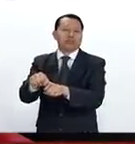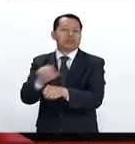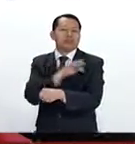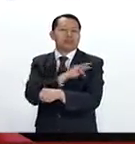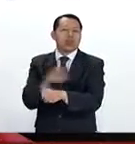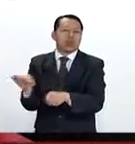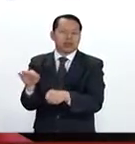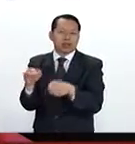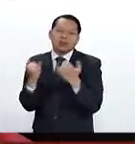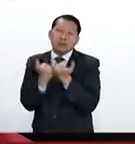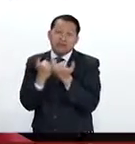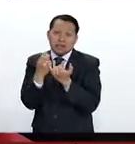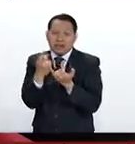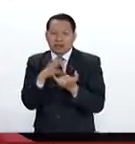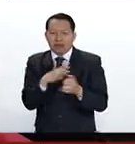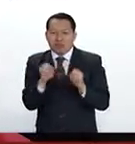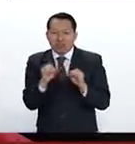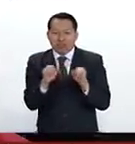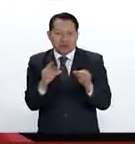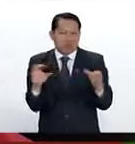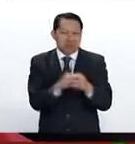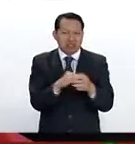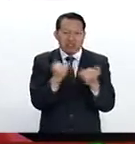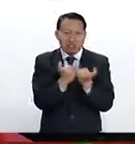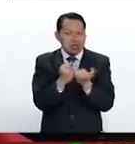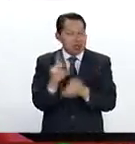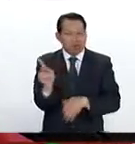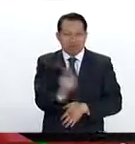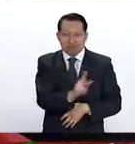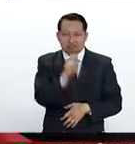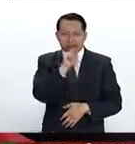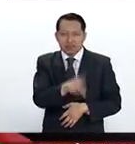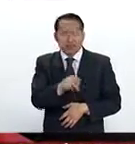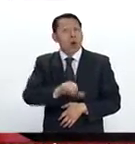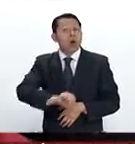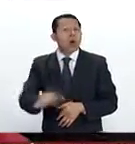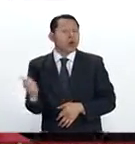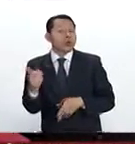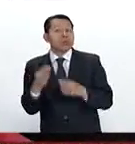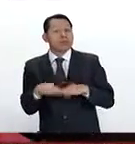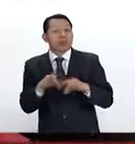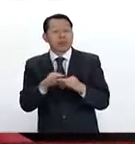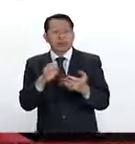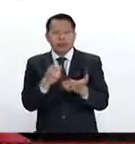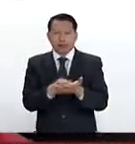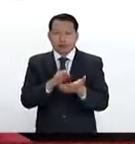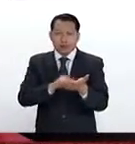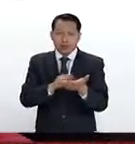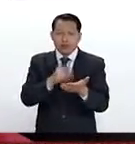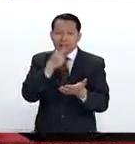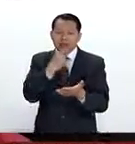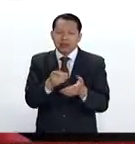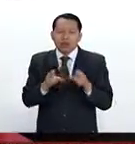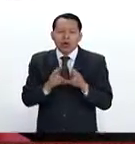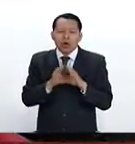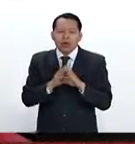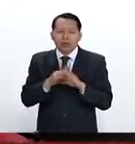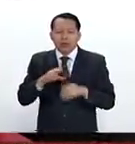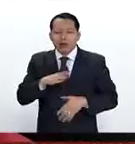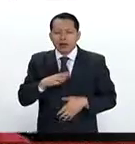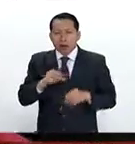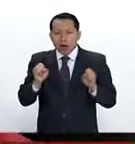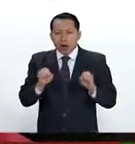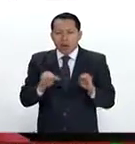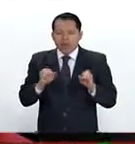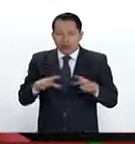los parámetros de esta oficina. Otro aspecto importante de estos memorándums es se establece una